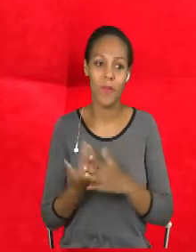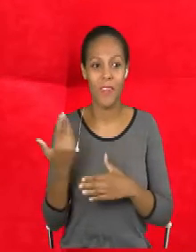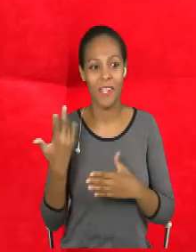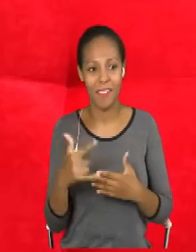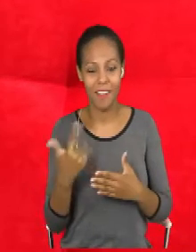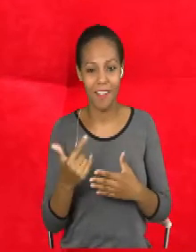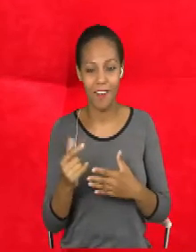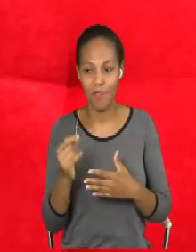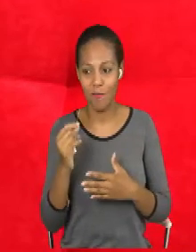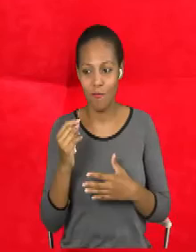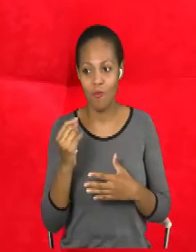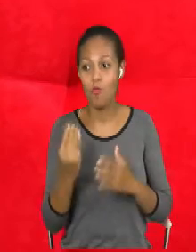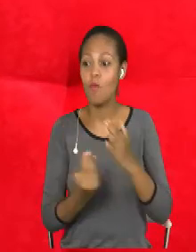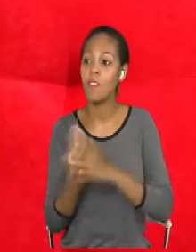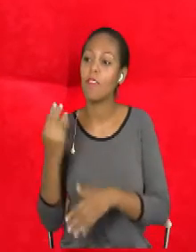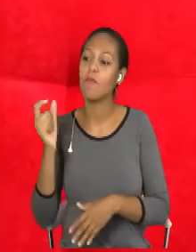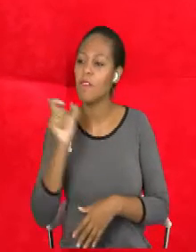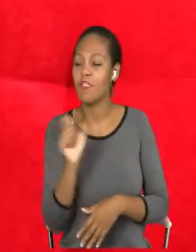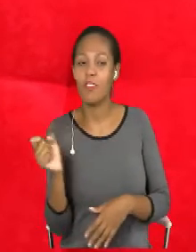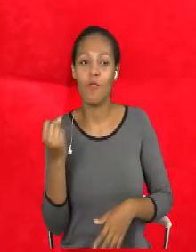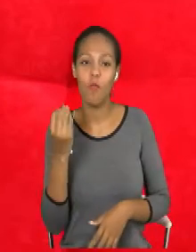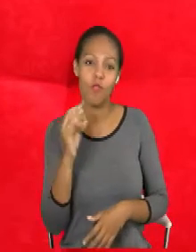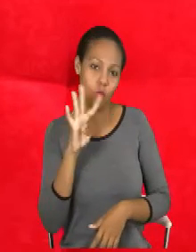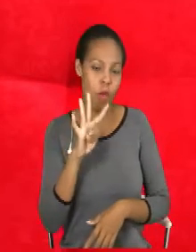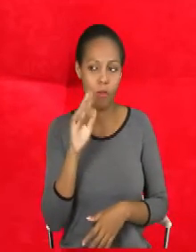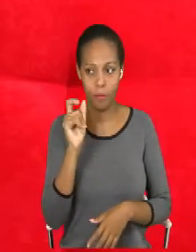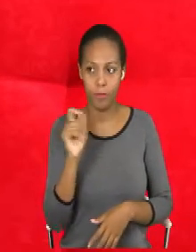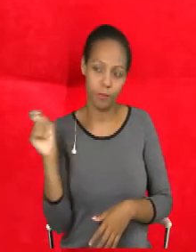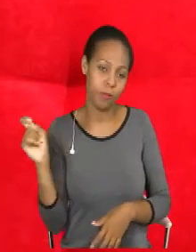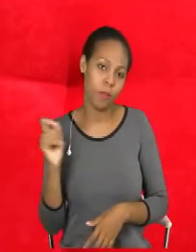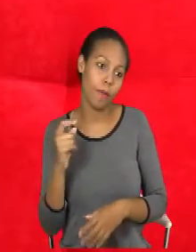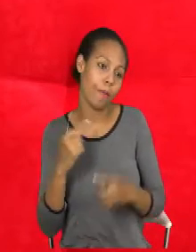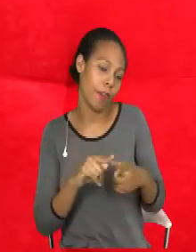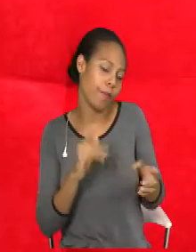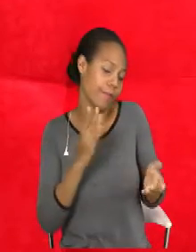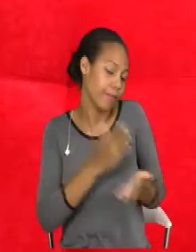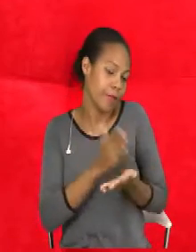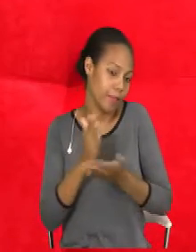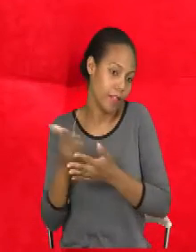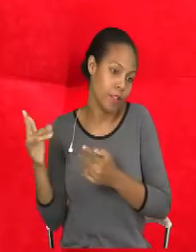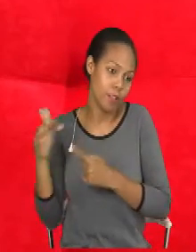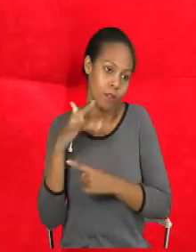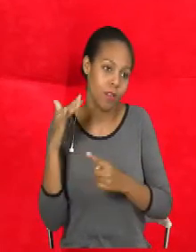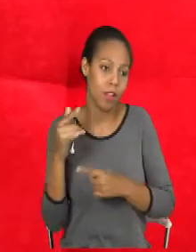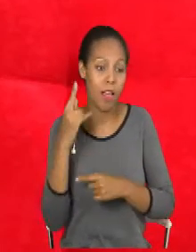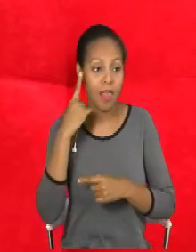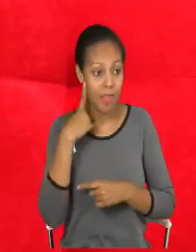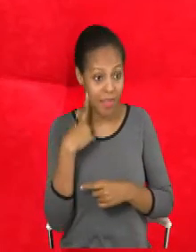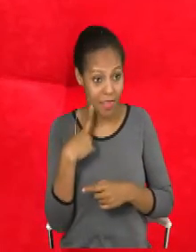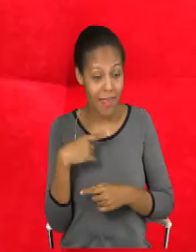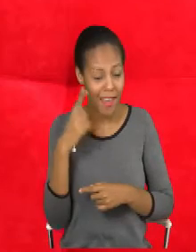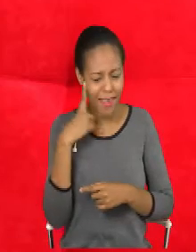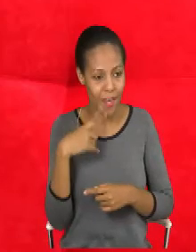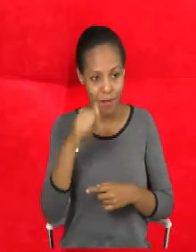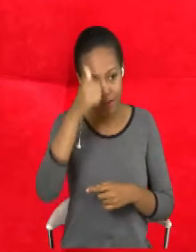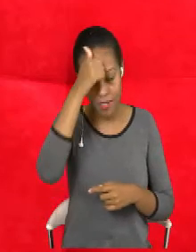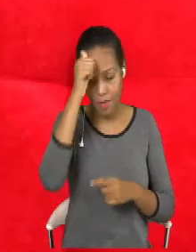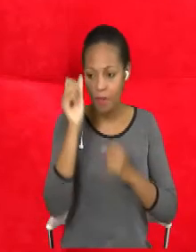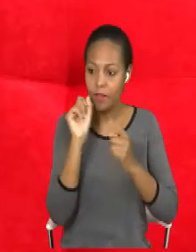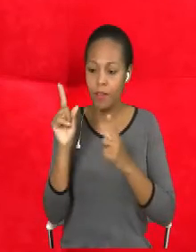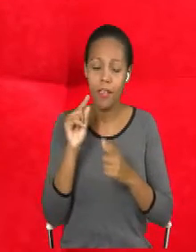4 personas, pero por diversas situaciones, el día de la entrevista más importante no pudieron